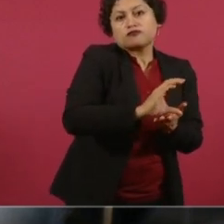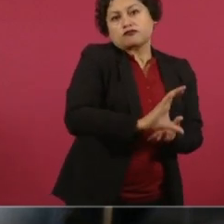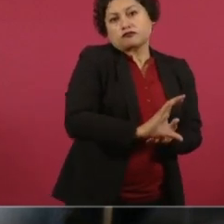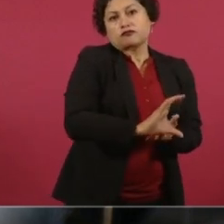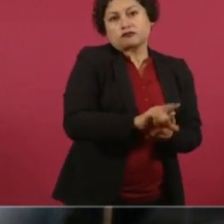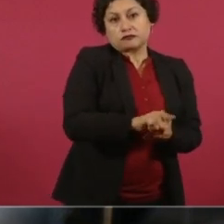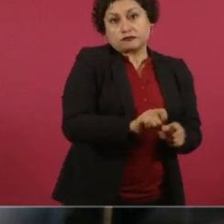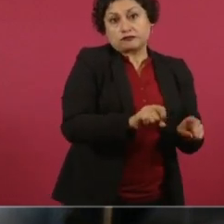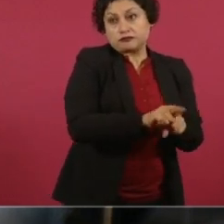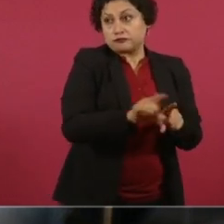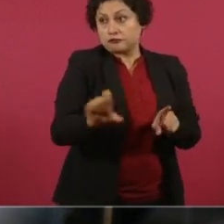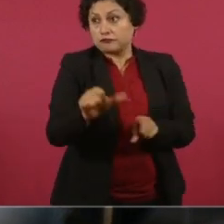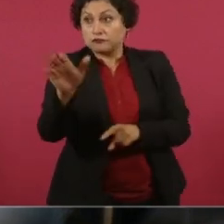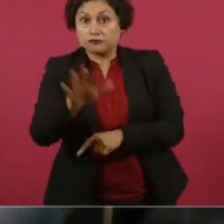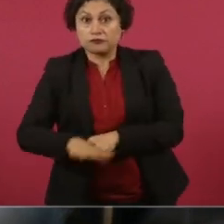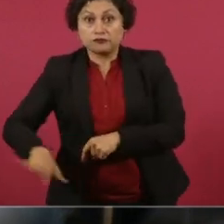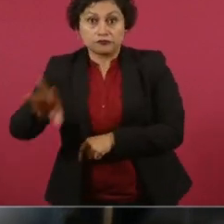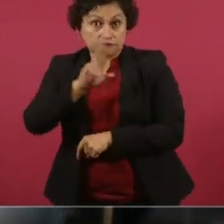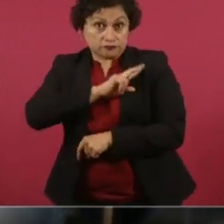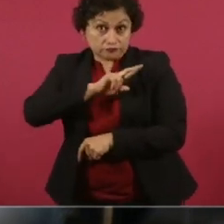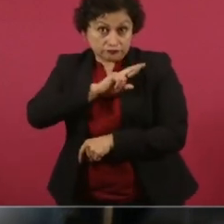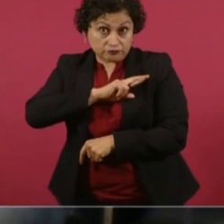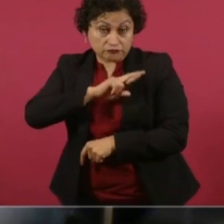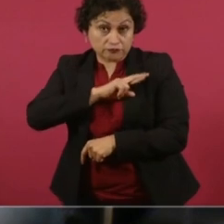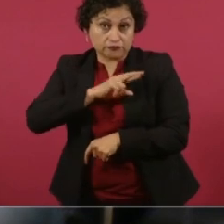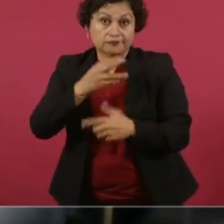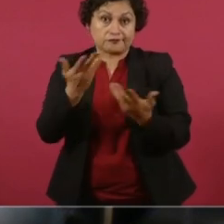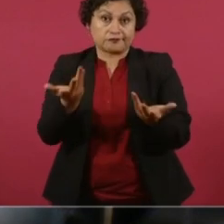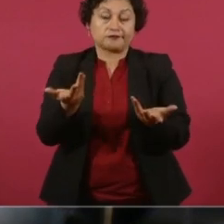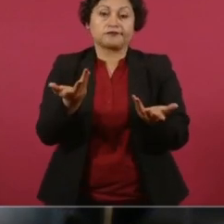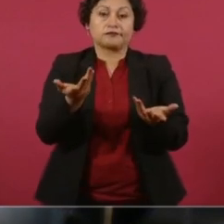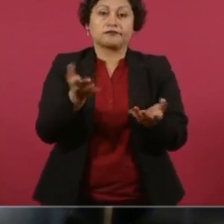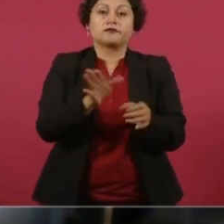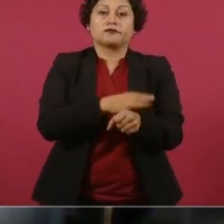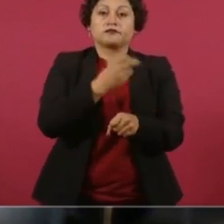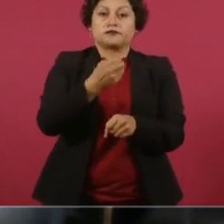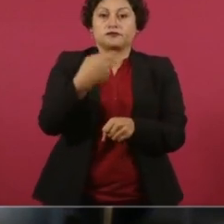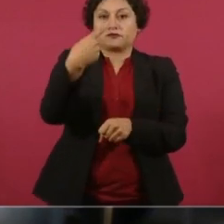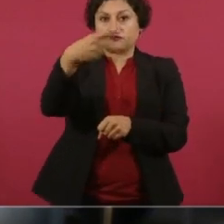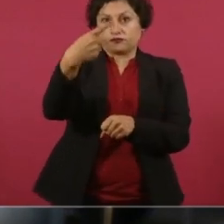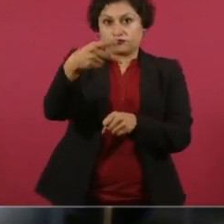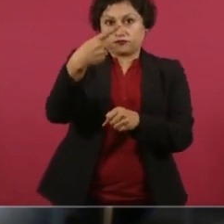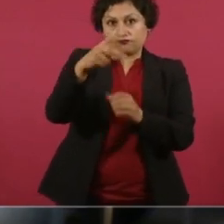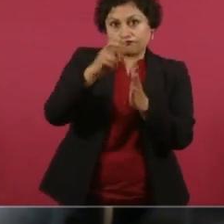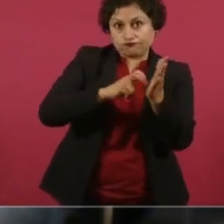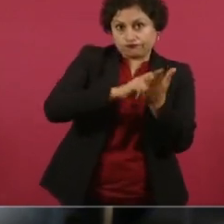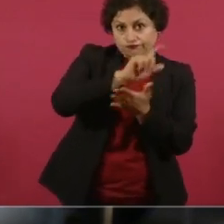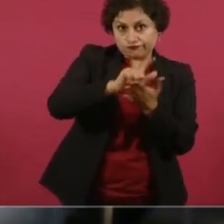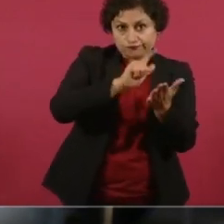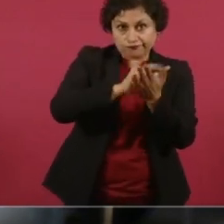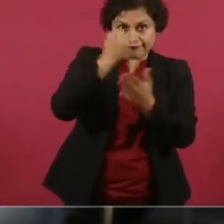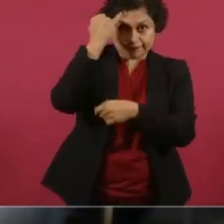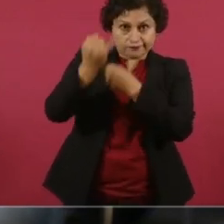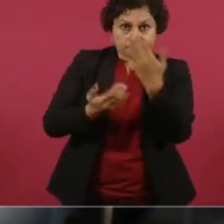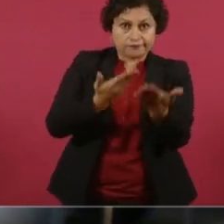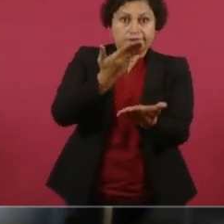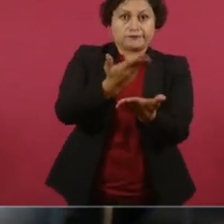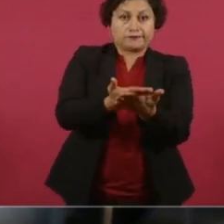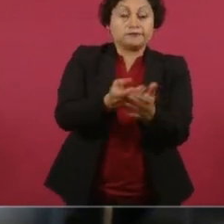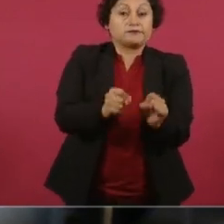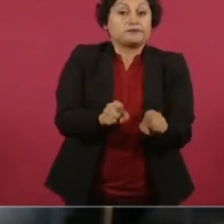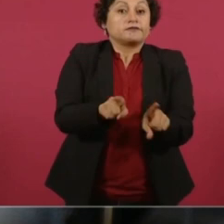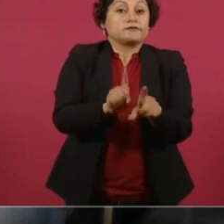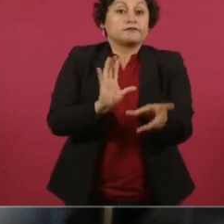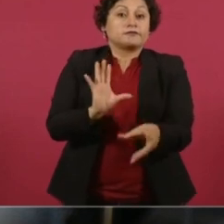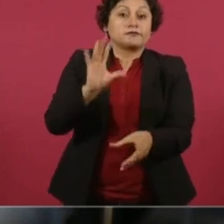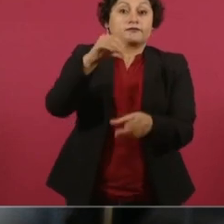iniciativa privada. Y si viene también dentro de este paquete de reformas, pues el tema de la jornada reducida, o si